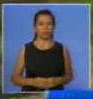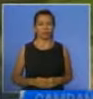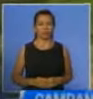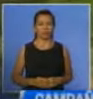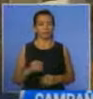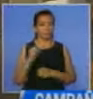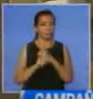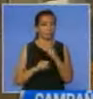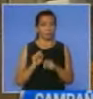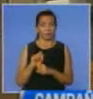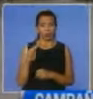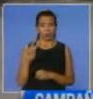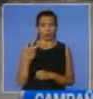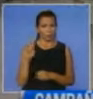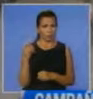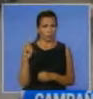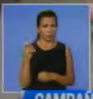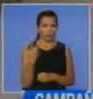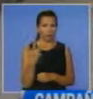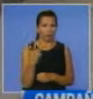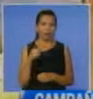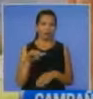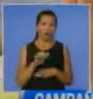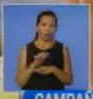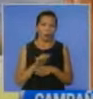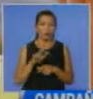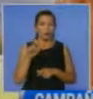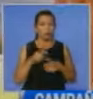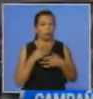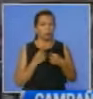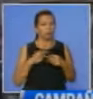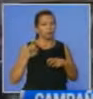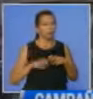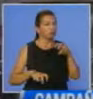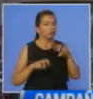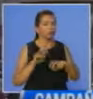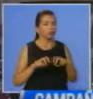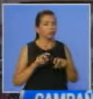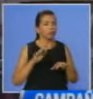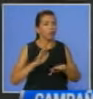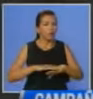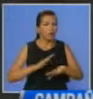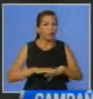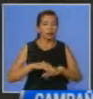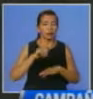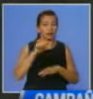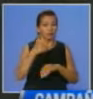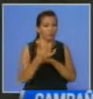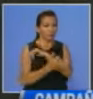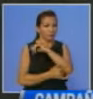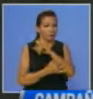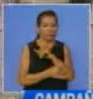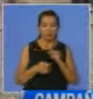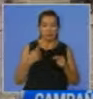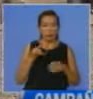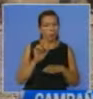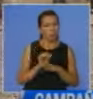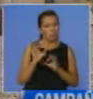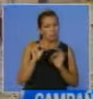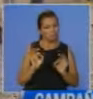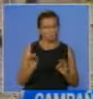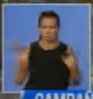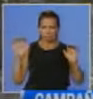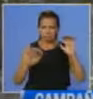El 2013 fue un año emblemático para el turismo ecuatoriano, con más de 20 nominaciones internacionales como destino importante para los viajeros del